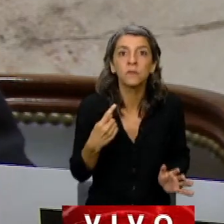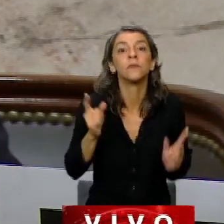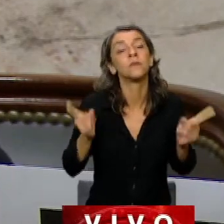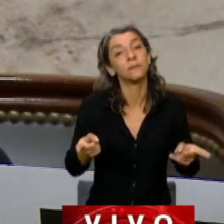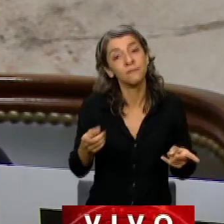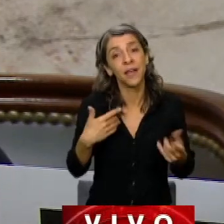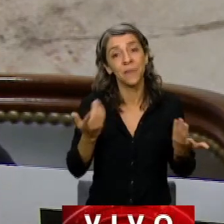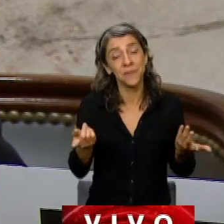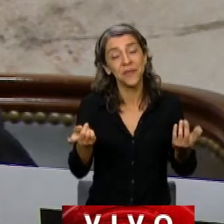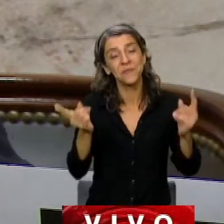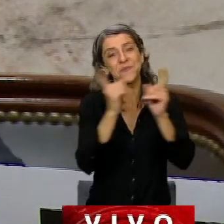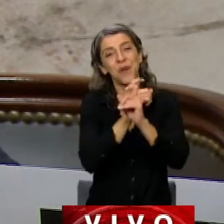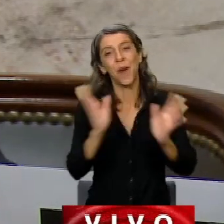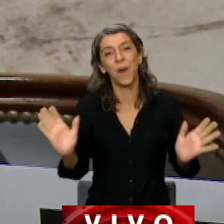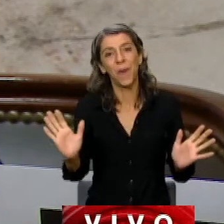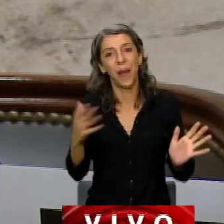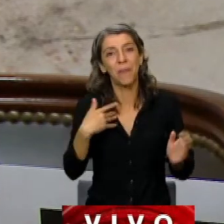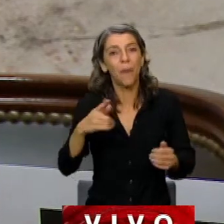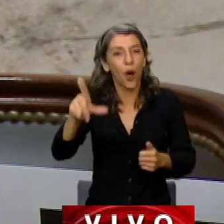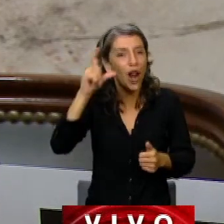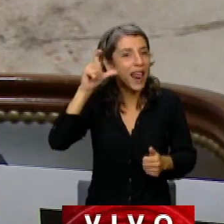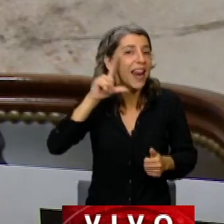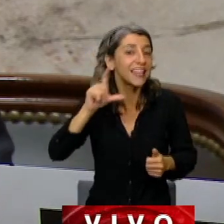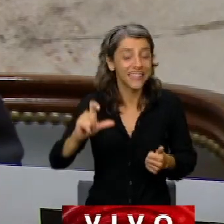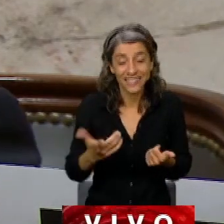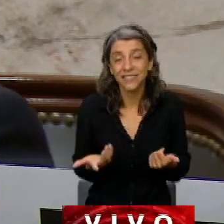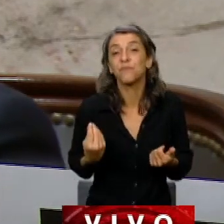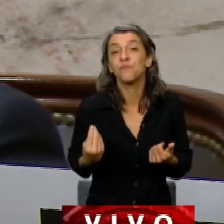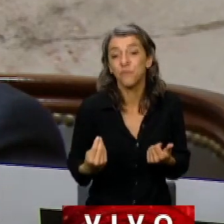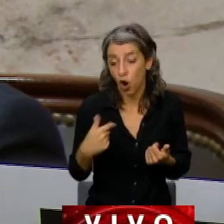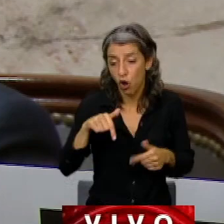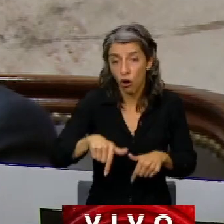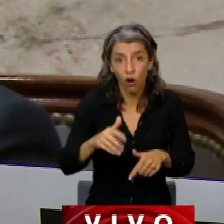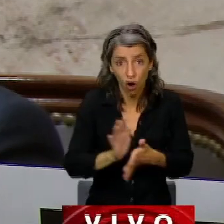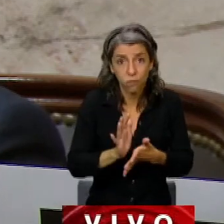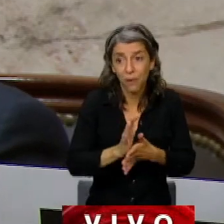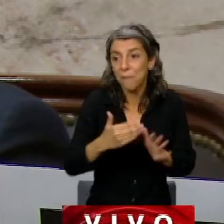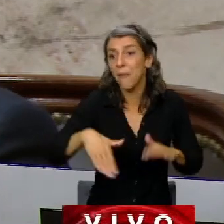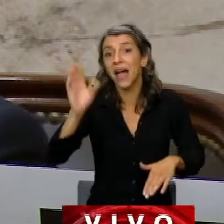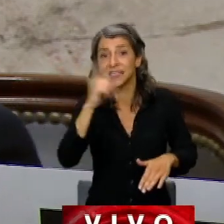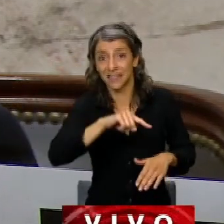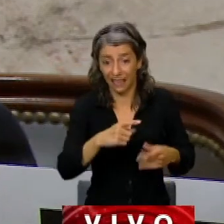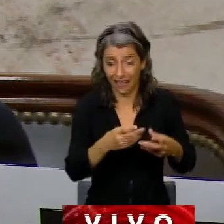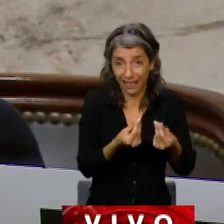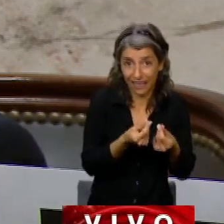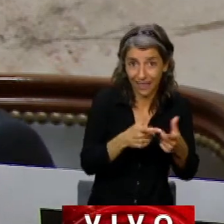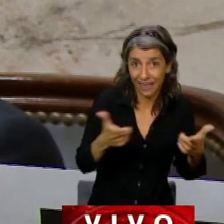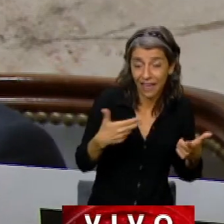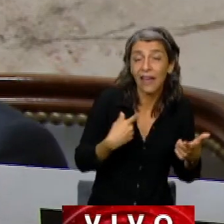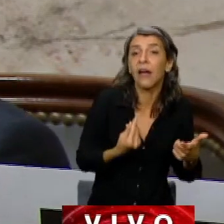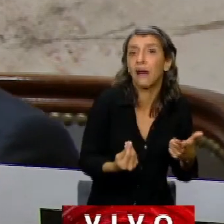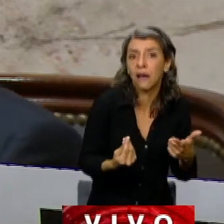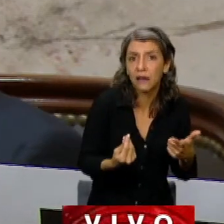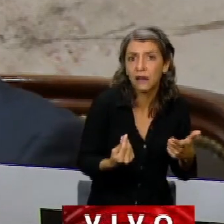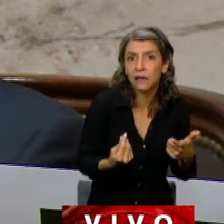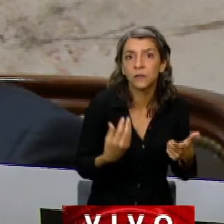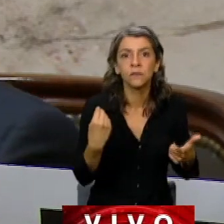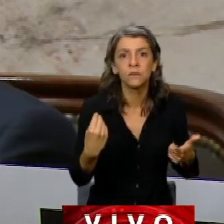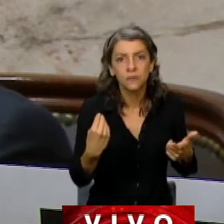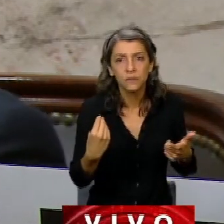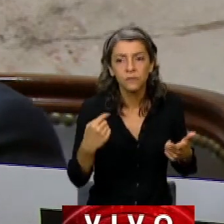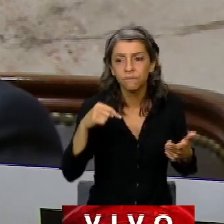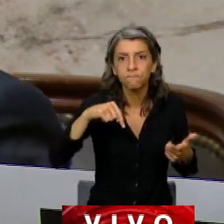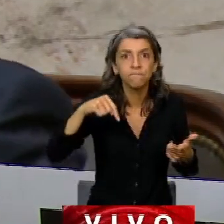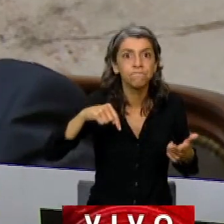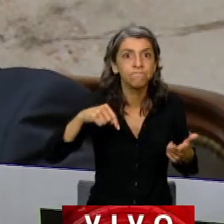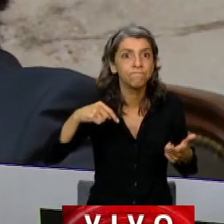de las LELICs. Hoy las LELICs son el doble que la base monetaria. Y además, como si esto fuera poco,